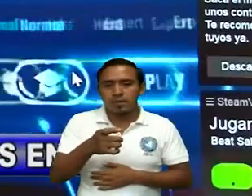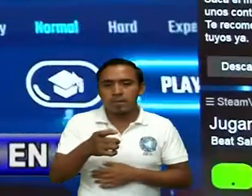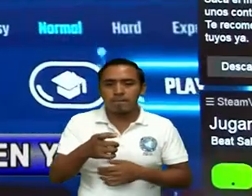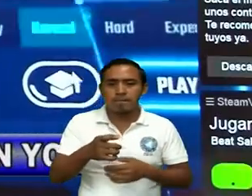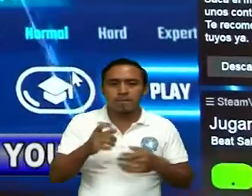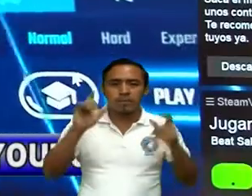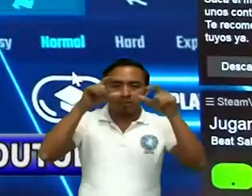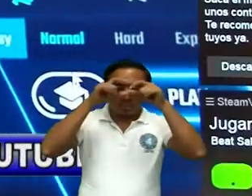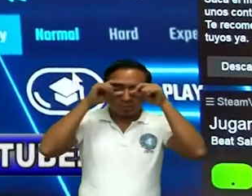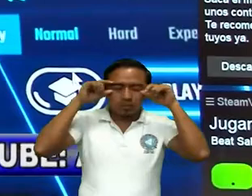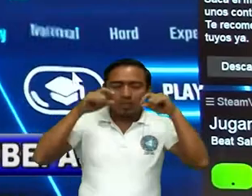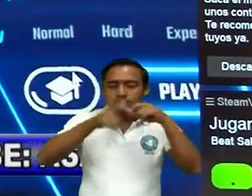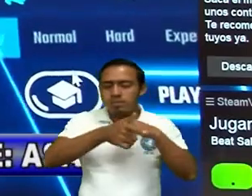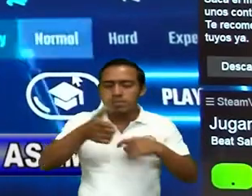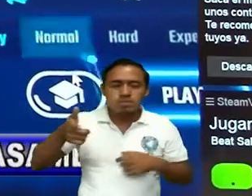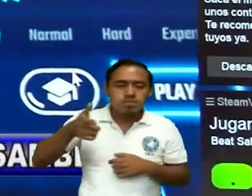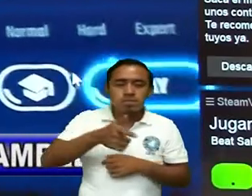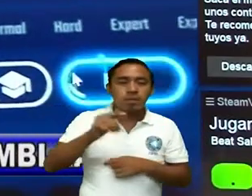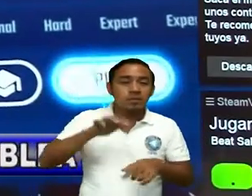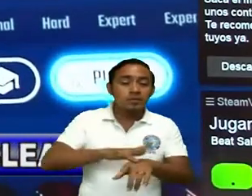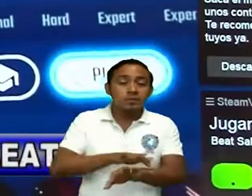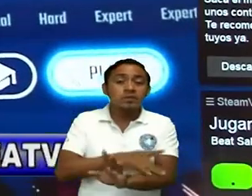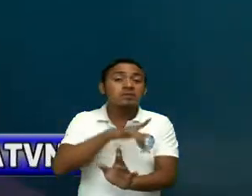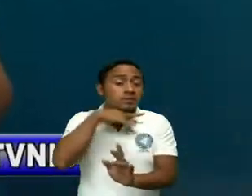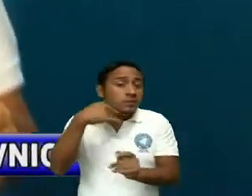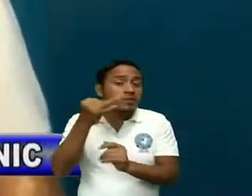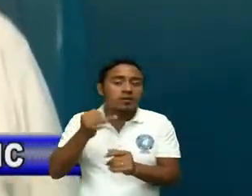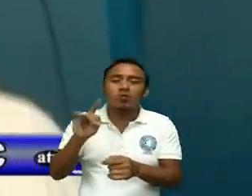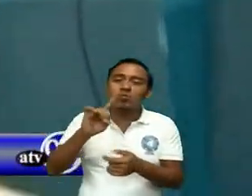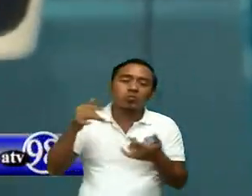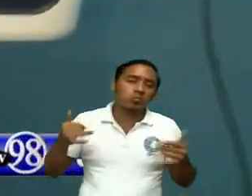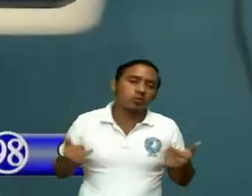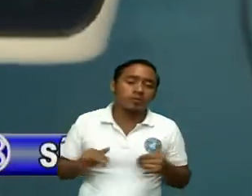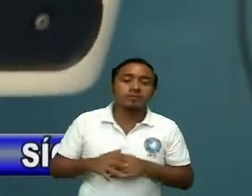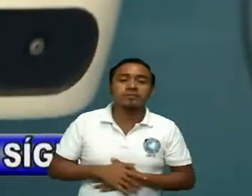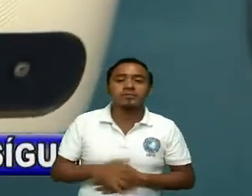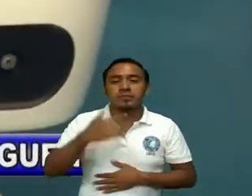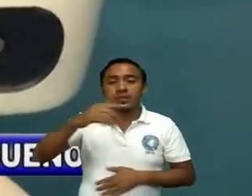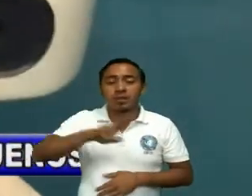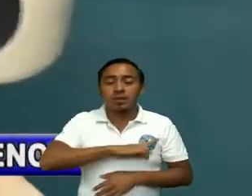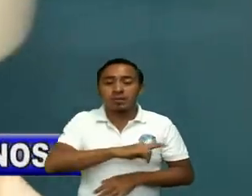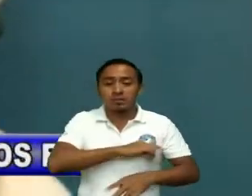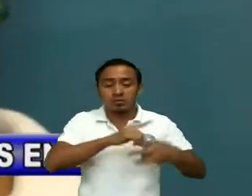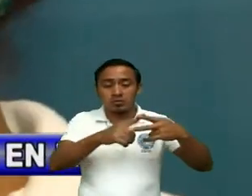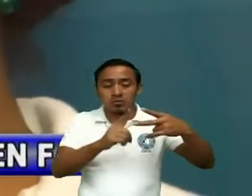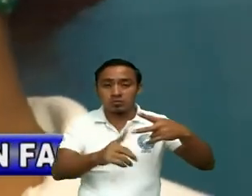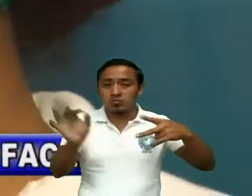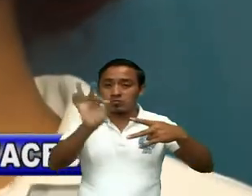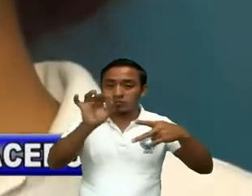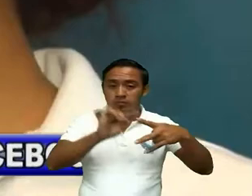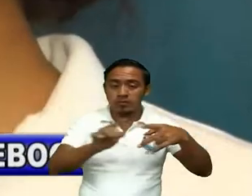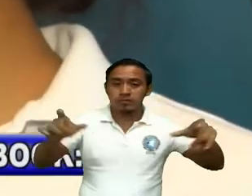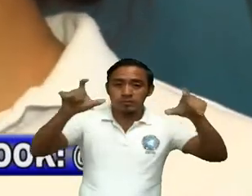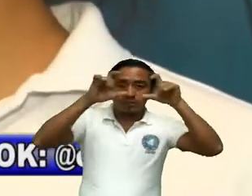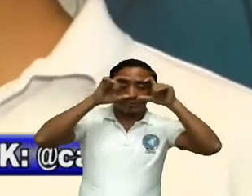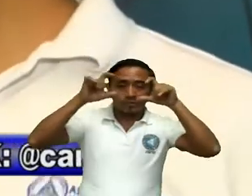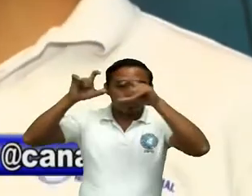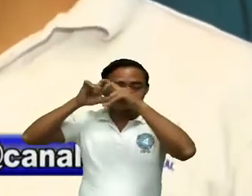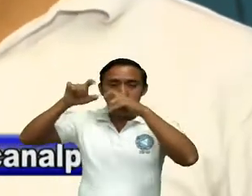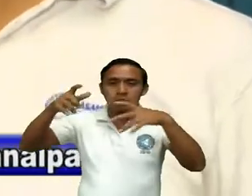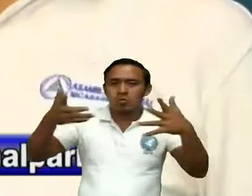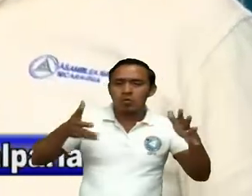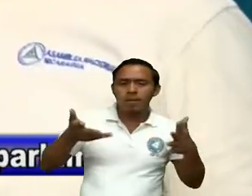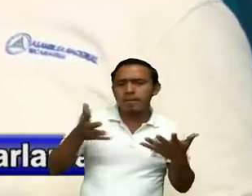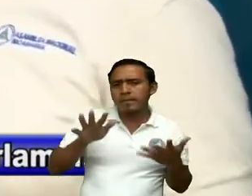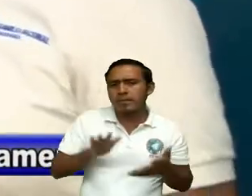la realidad. Eso es. Me decías que hay dos tipos de gafas que estáis mostrando. Sí. Más o menos